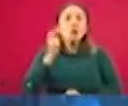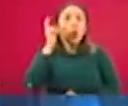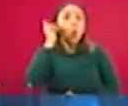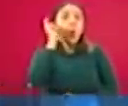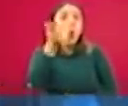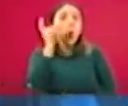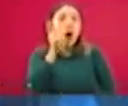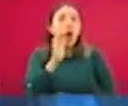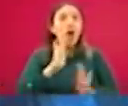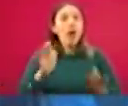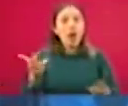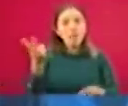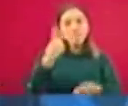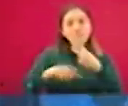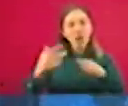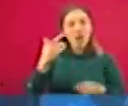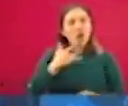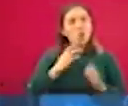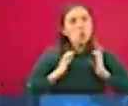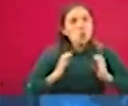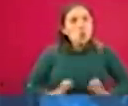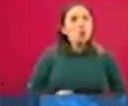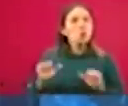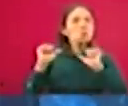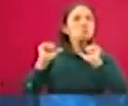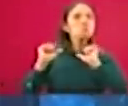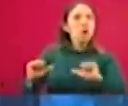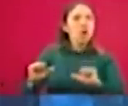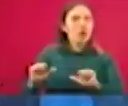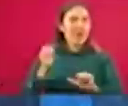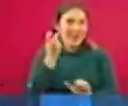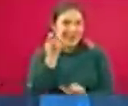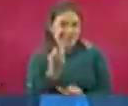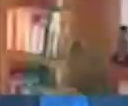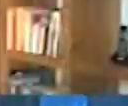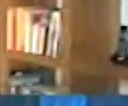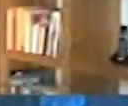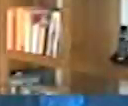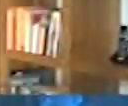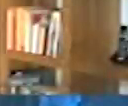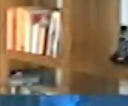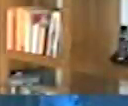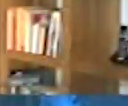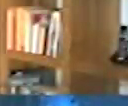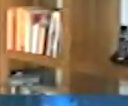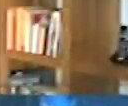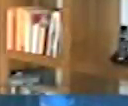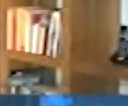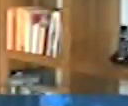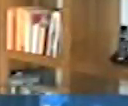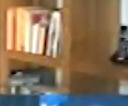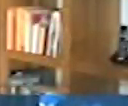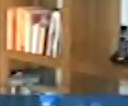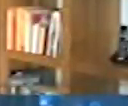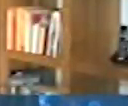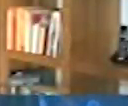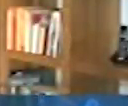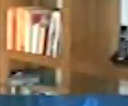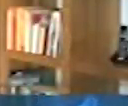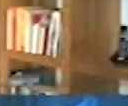ya se infectó se vuelve inmune, porque yo he leído algunas versiones en contrario, pero el especialista es